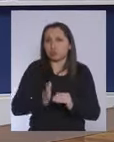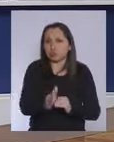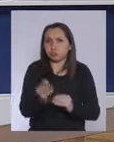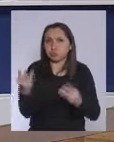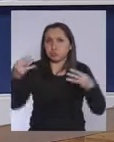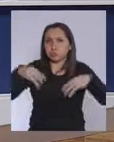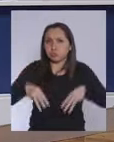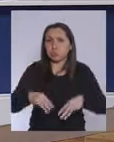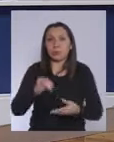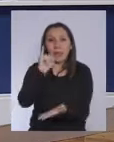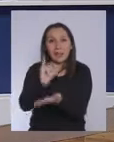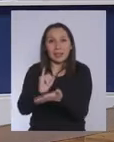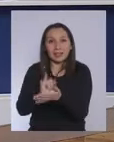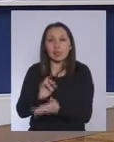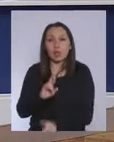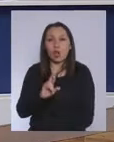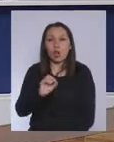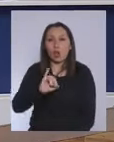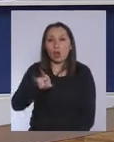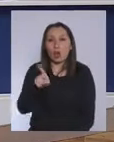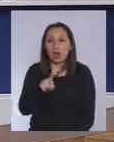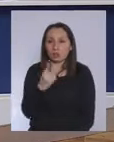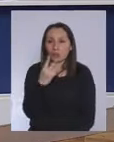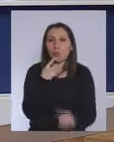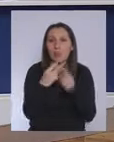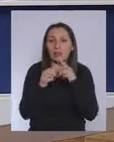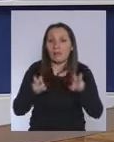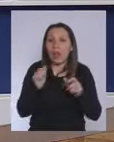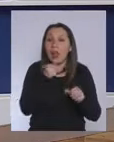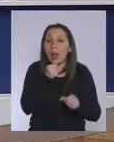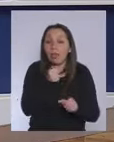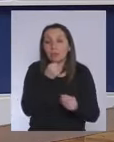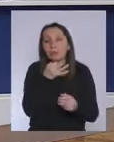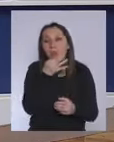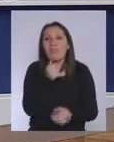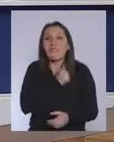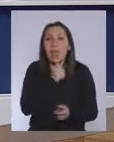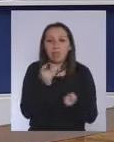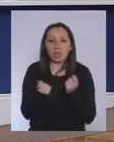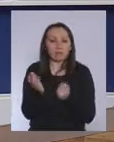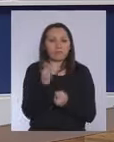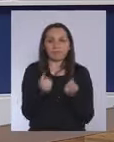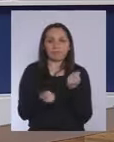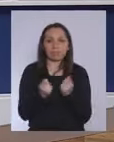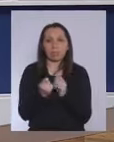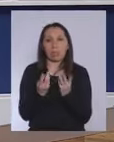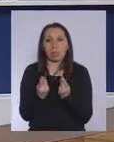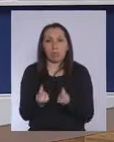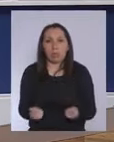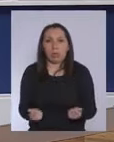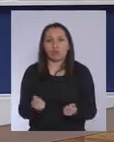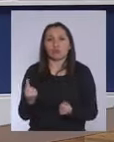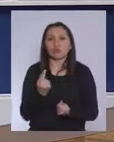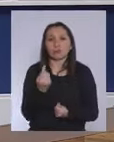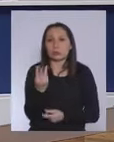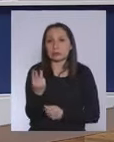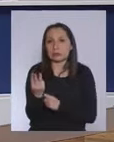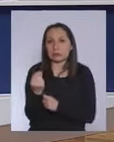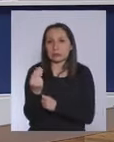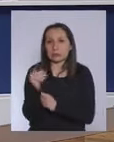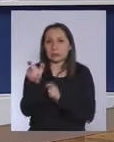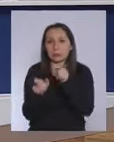la intendenta jennifer rojas dio dos entrevistas radiales donde dijo que faltó presupuesto y que había sólo 13